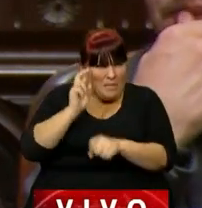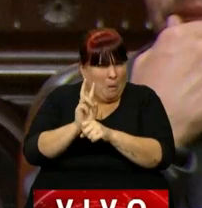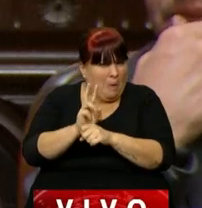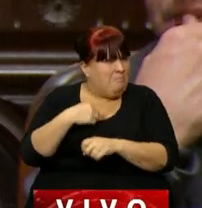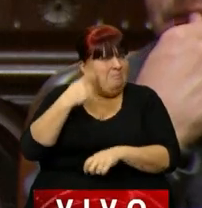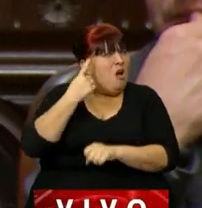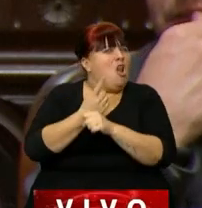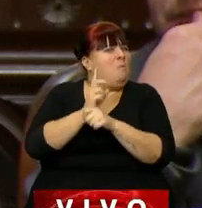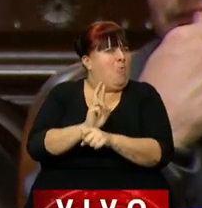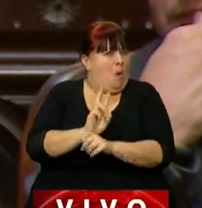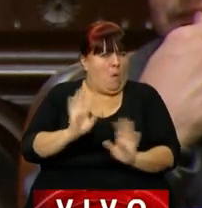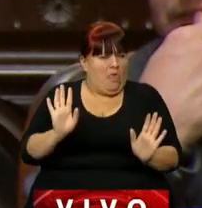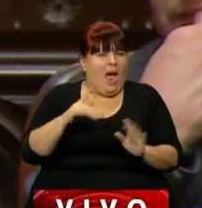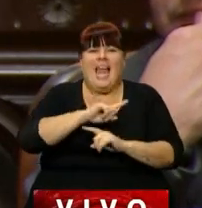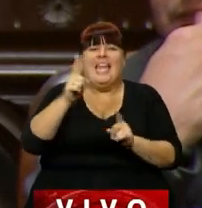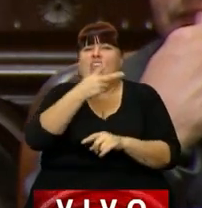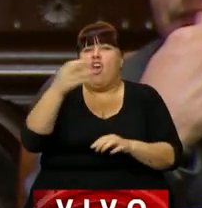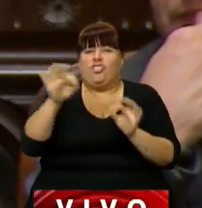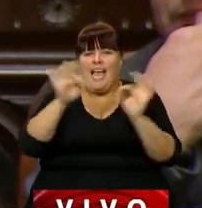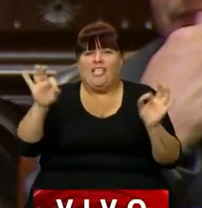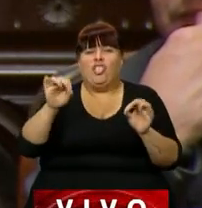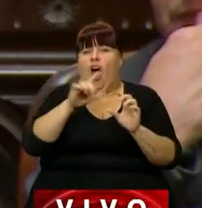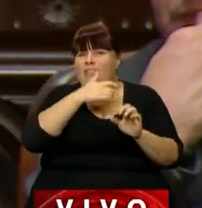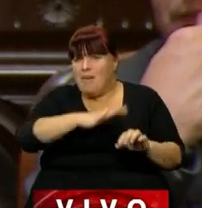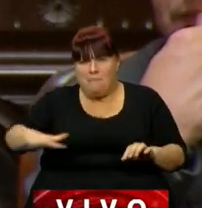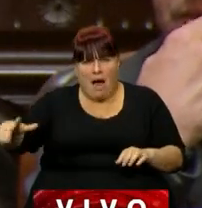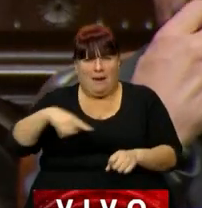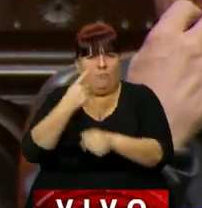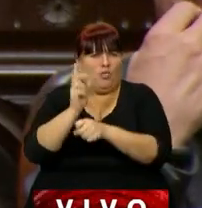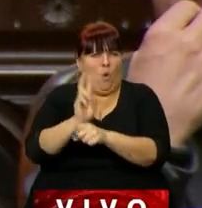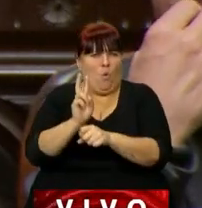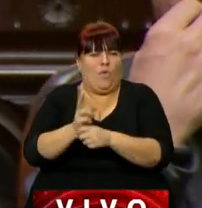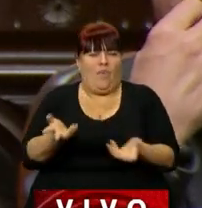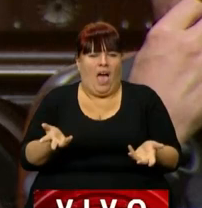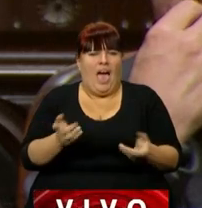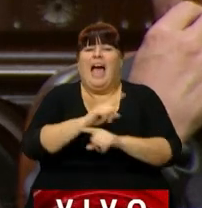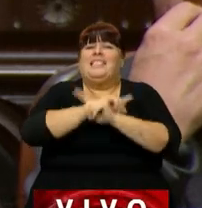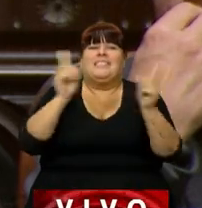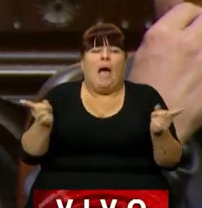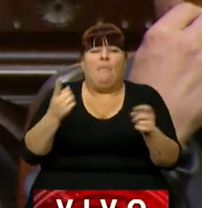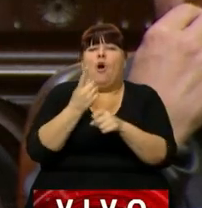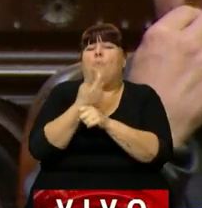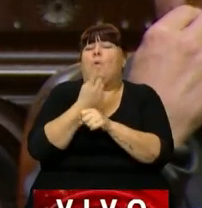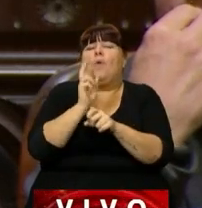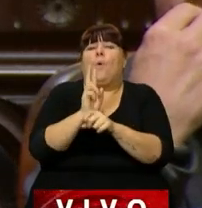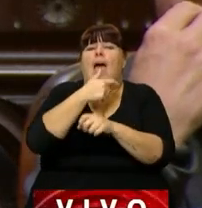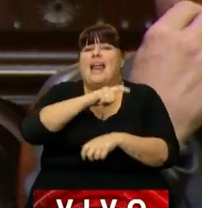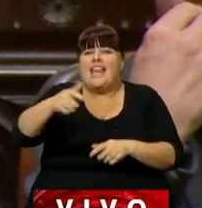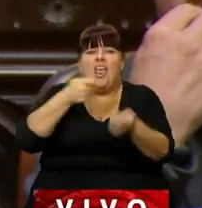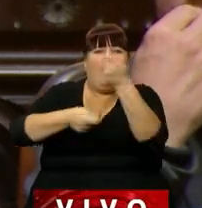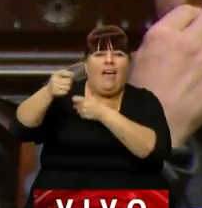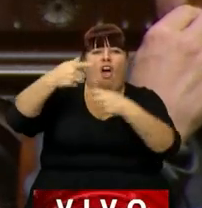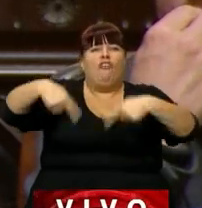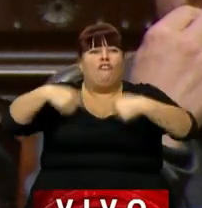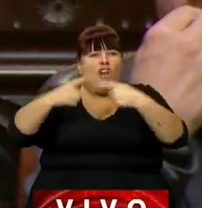si estamos en condiciones de cuidar. Ni siquiera las 200 millas en todo el litoral marítimo estamos en condiciones de cuidar. Ni siquiera estamos en condiciones de cuidar el río, el contrabando, la